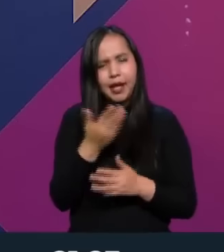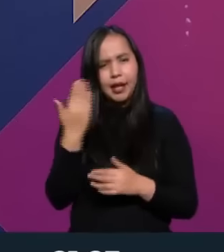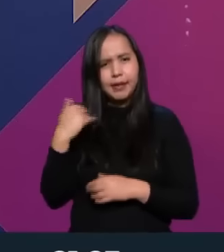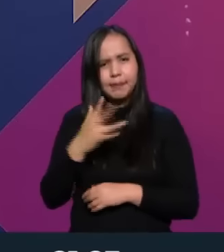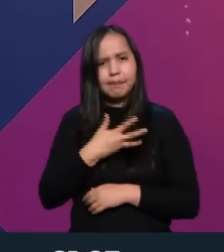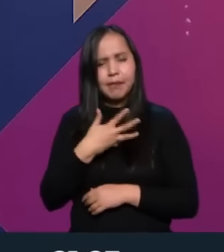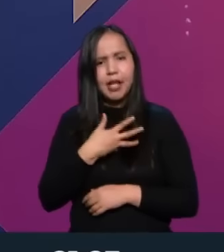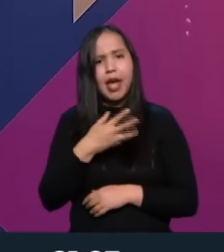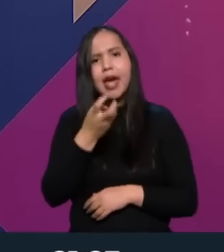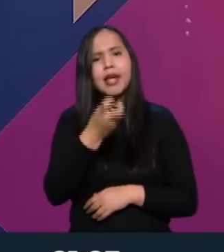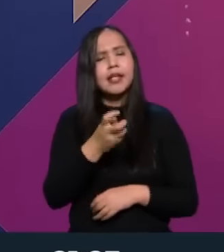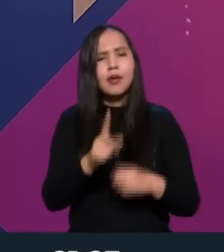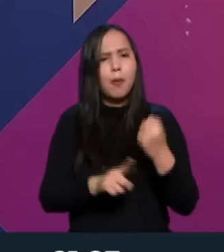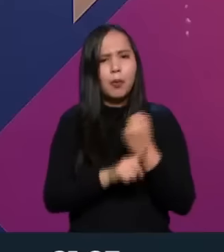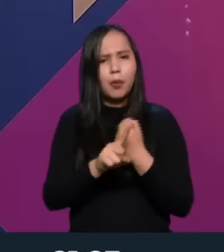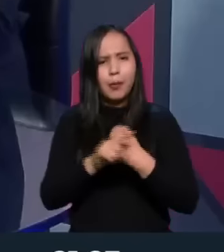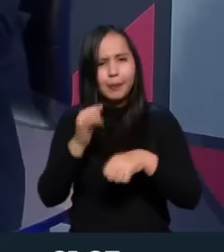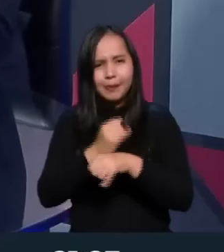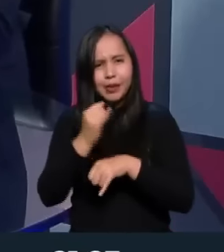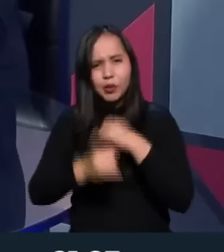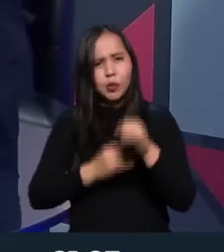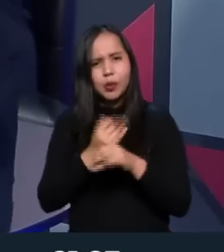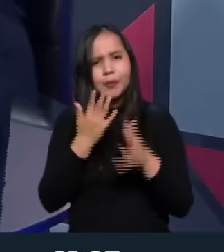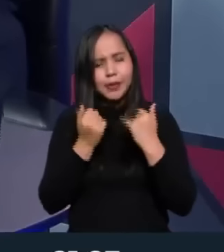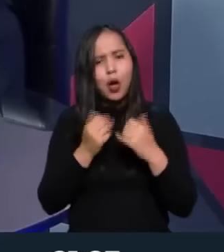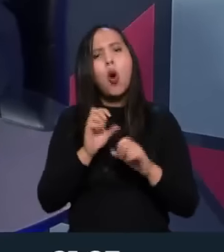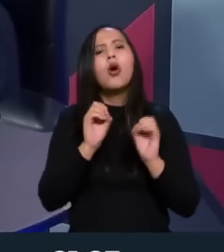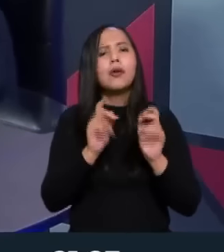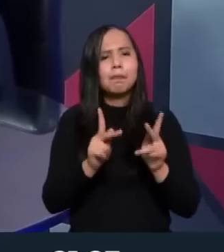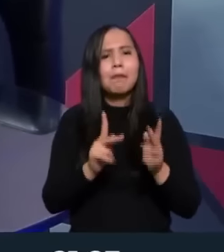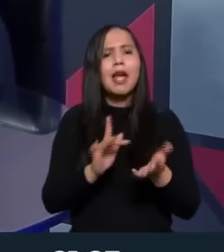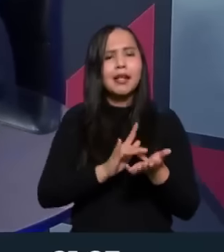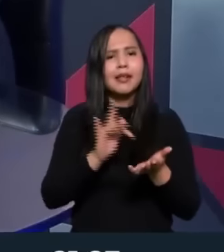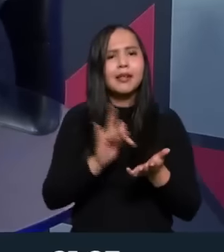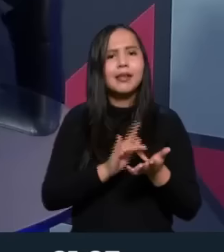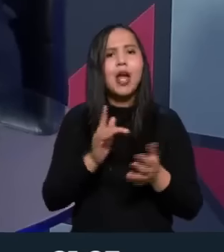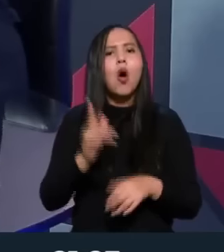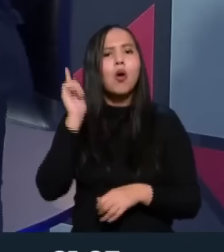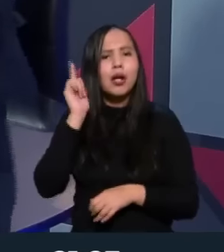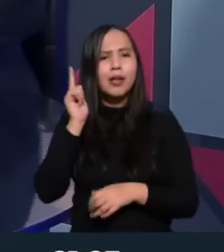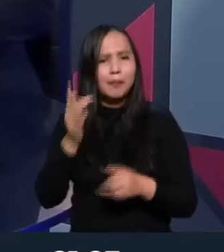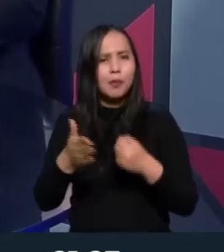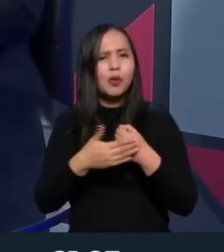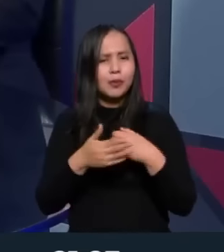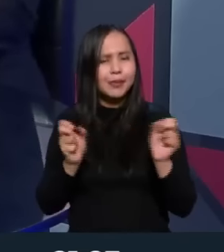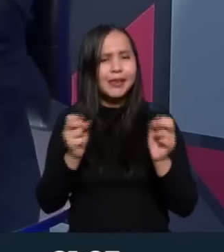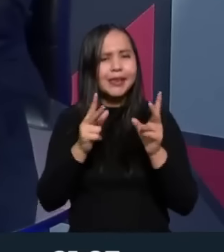Entonces no veo riesgo a nivel internacional, ¿verdad? Excelente. Pues ya estaremos comentando por acá. Ojalá